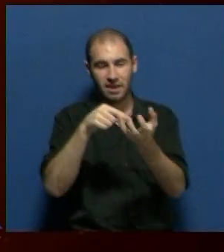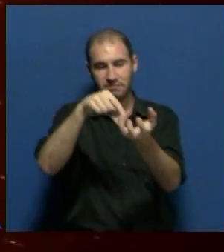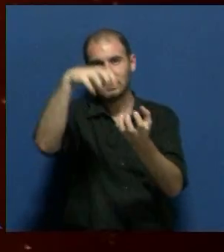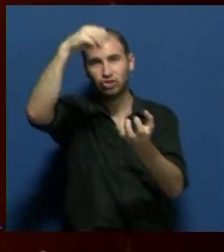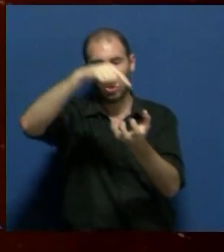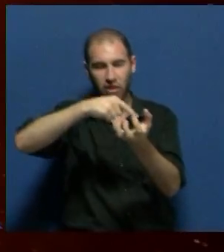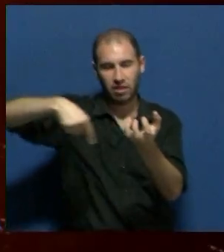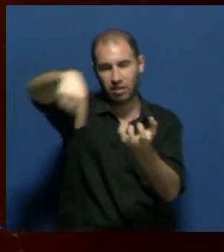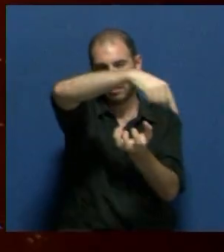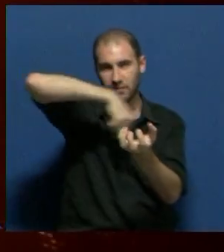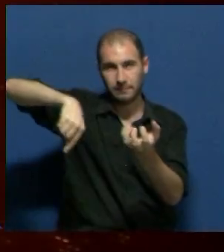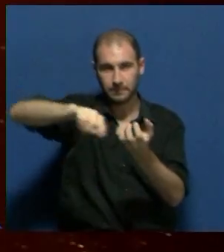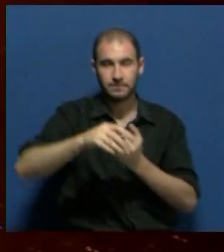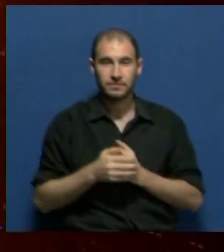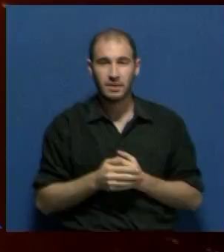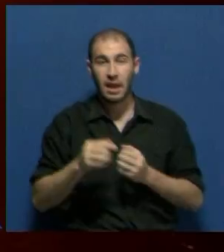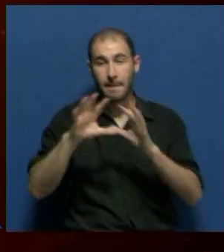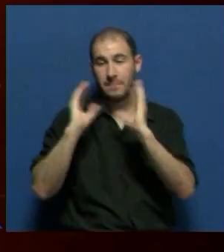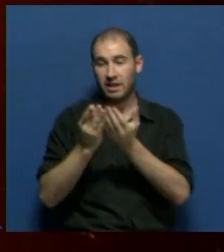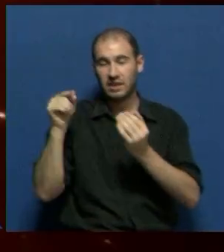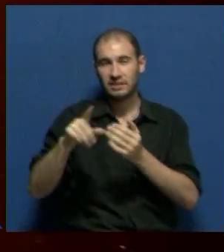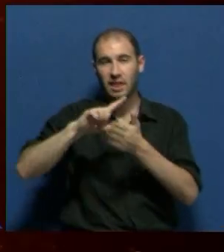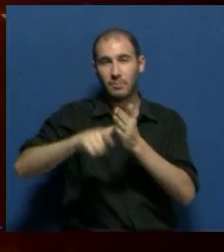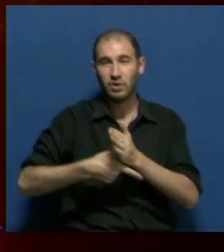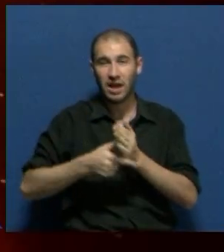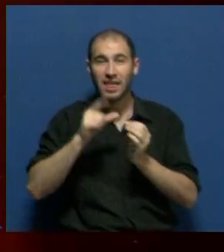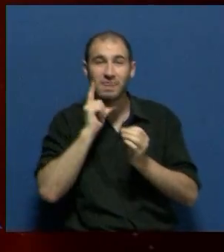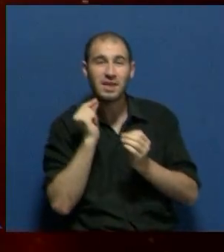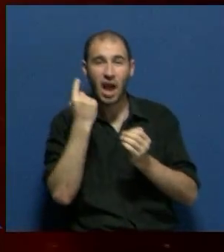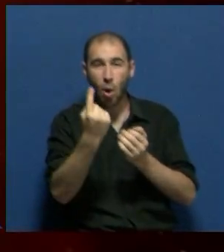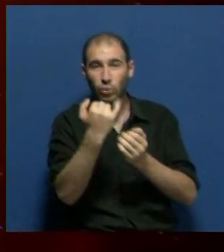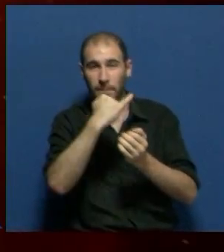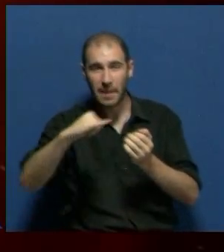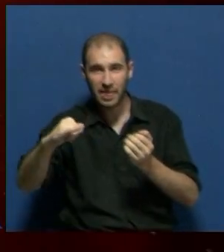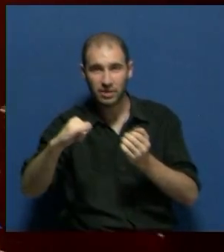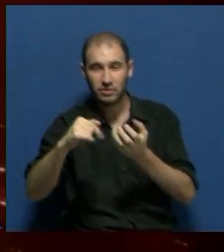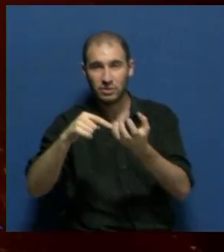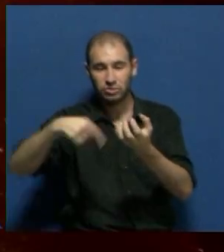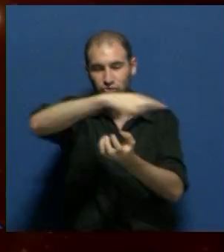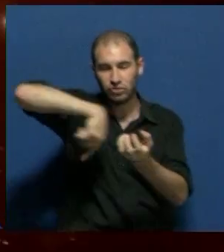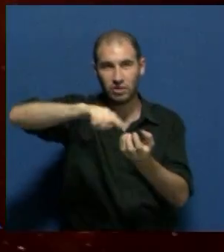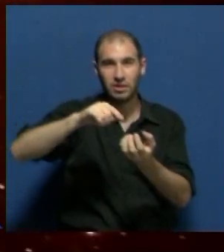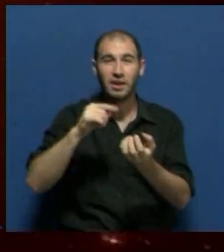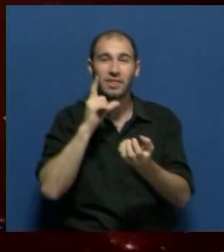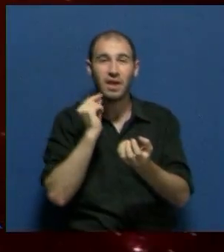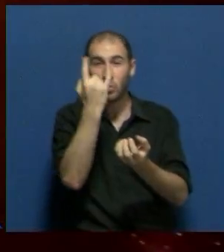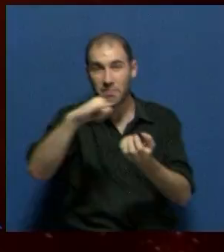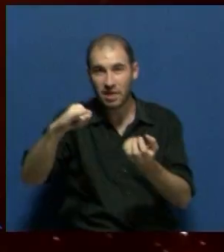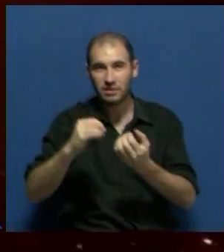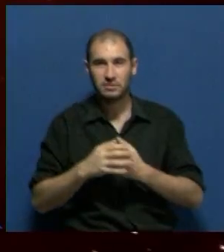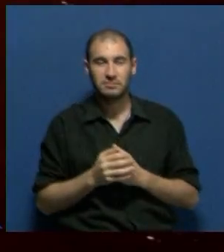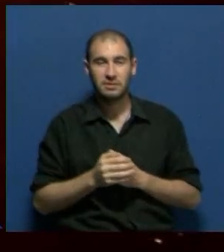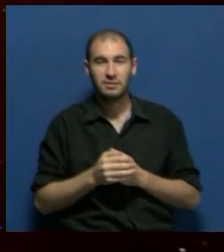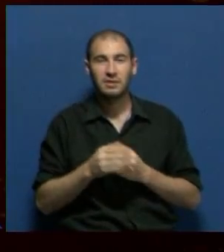vuelta alrededor del Sol. Estos planetas tardan 1 día y medio en dar la vuelta alrededor de esta estrella.